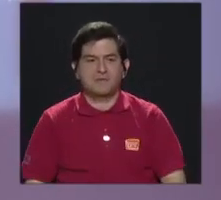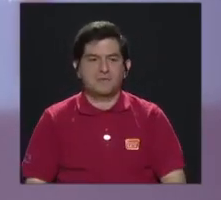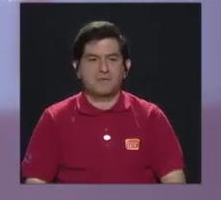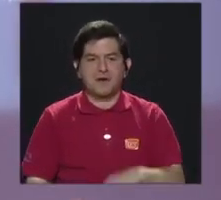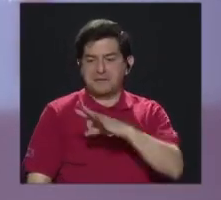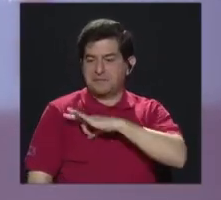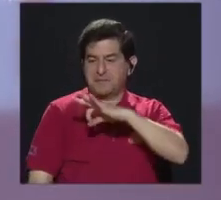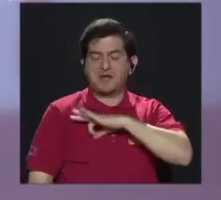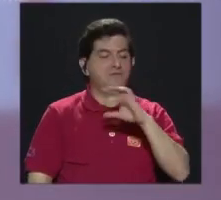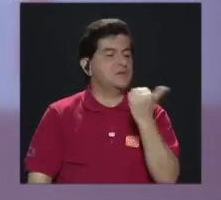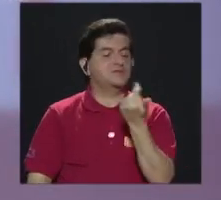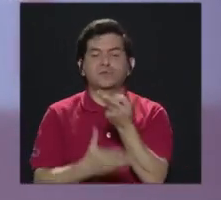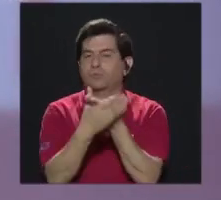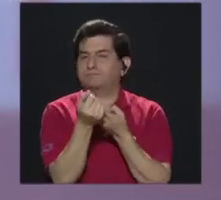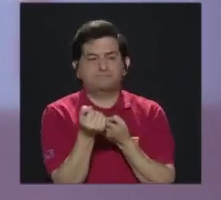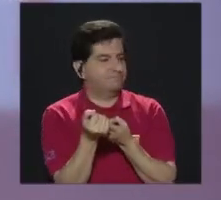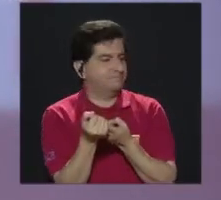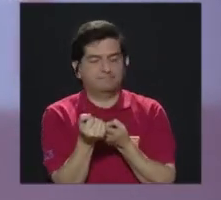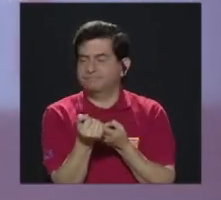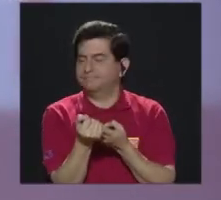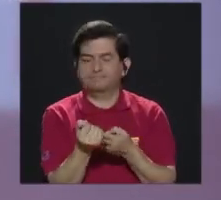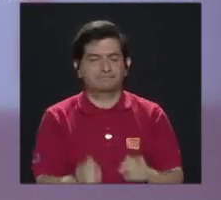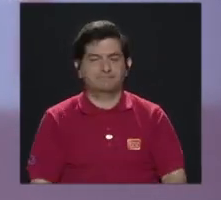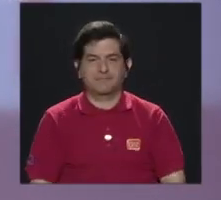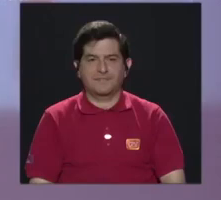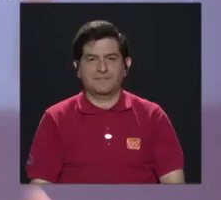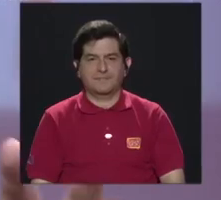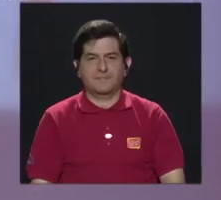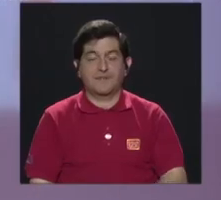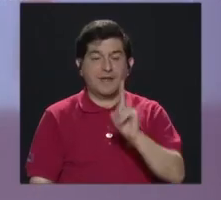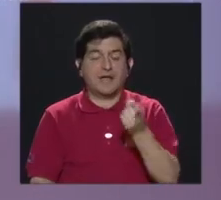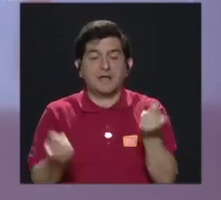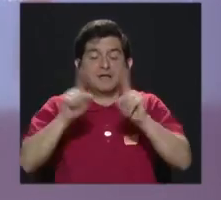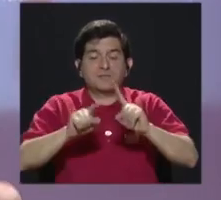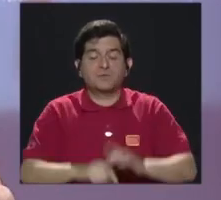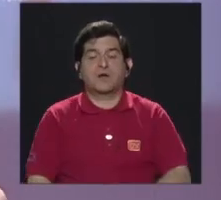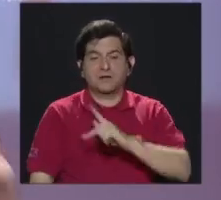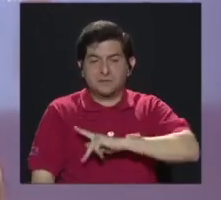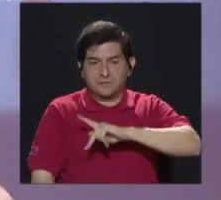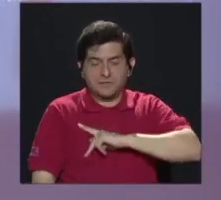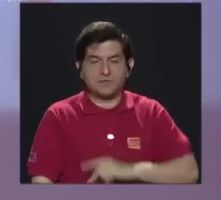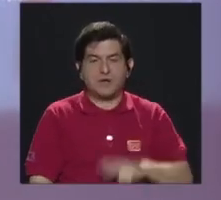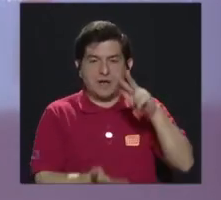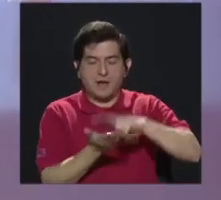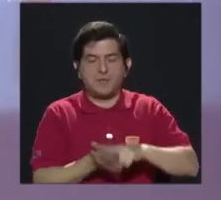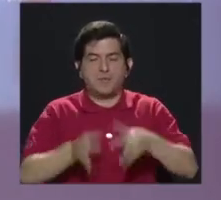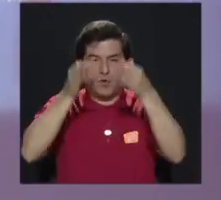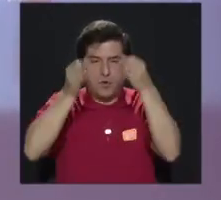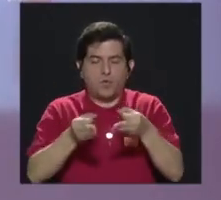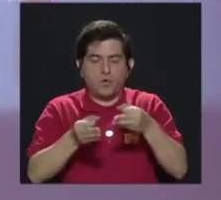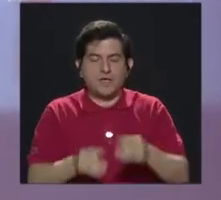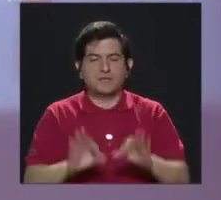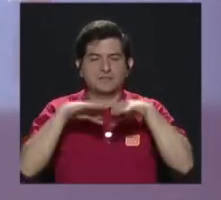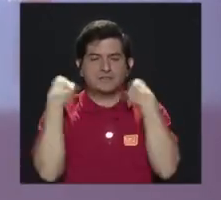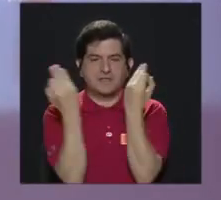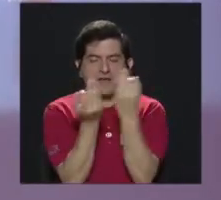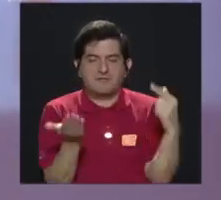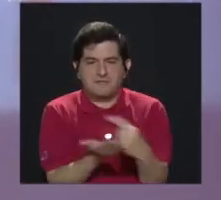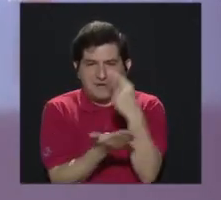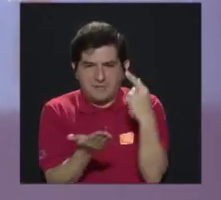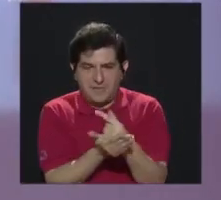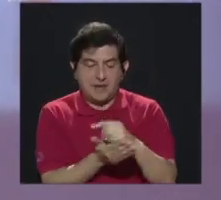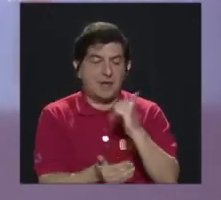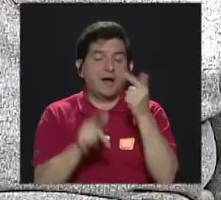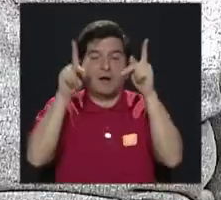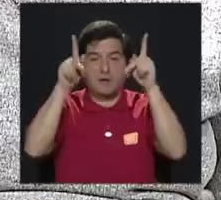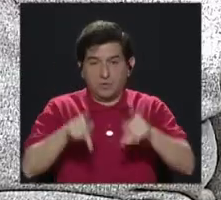el mismo beneficio a otras parejas, ¿verdad? Porque es un caso particular, porque lo aprobó un juez de familia en Goicoechea. Tendrían que hacer